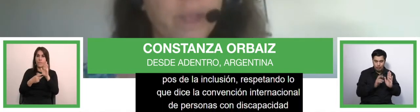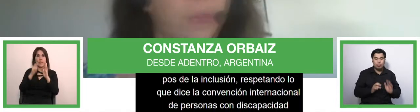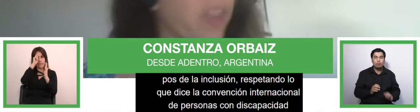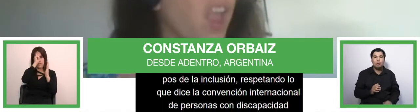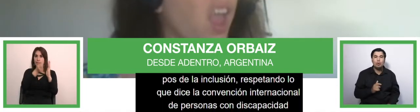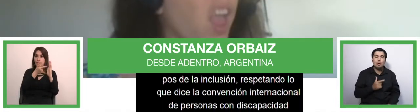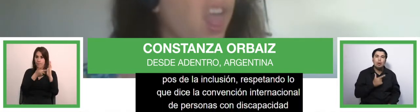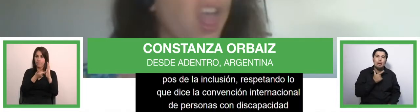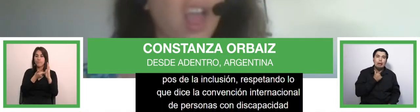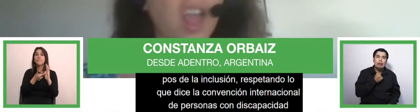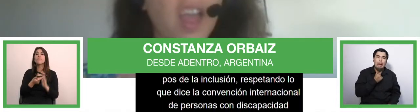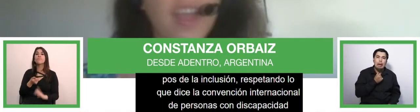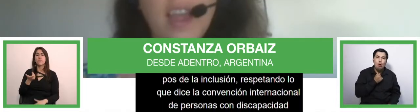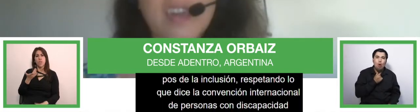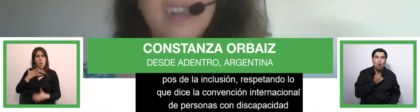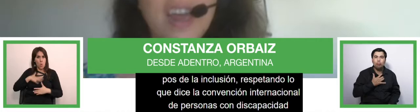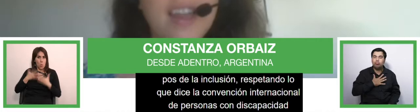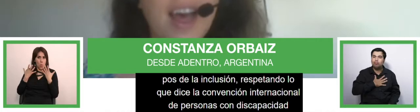Quiero